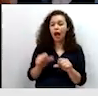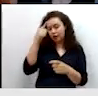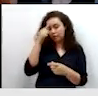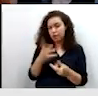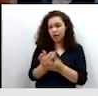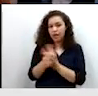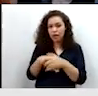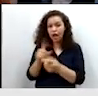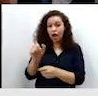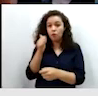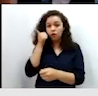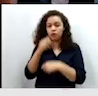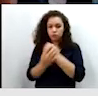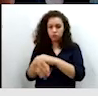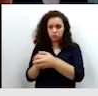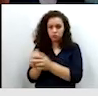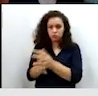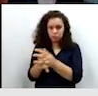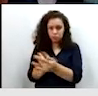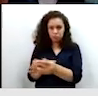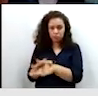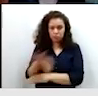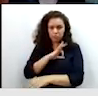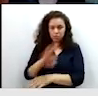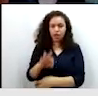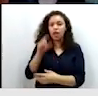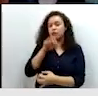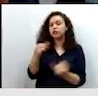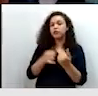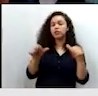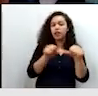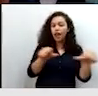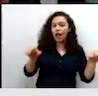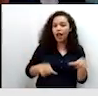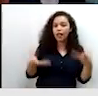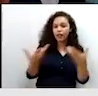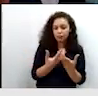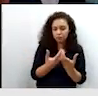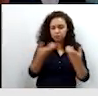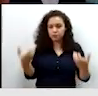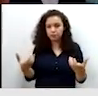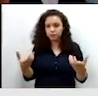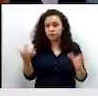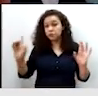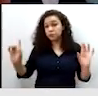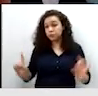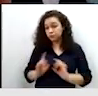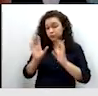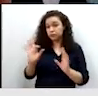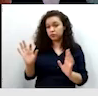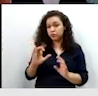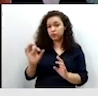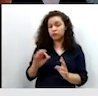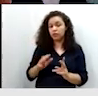manos de forma cercana, contar con un área de aislamiento, en este caso, contar con su